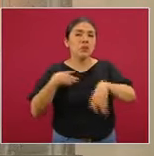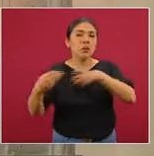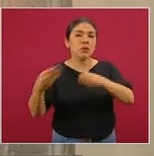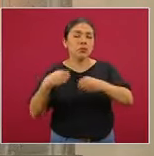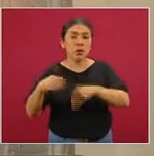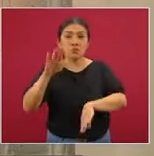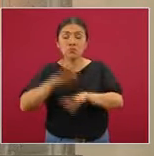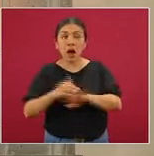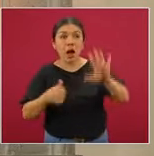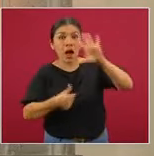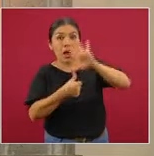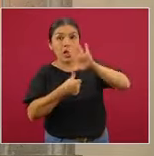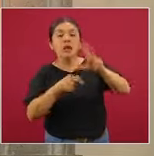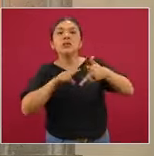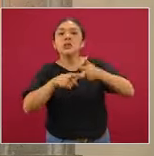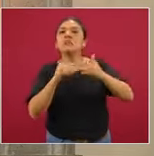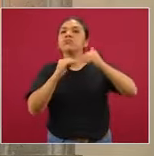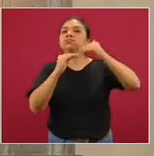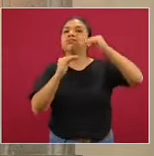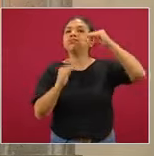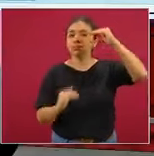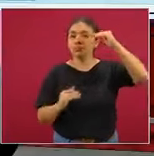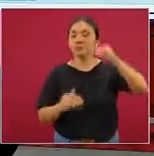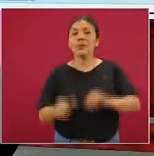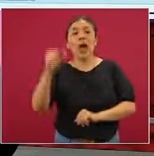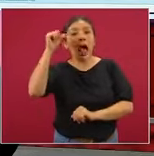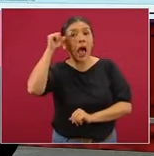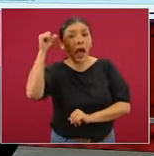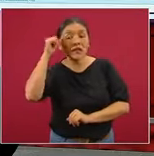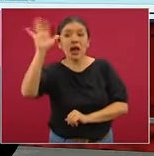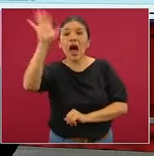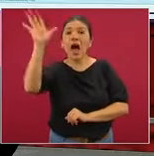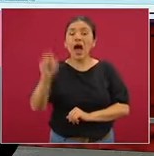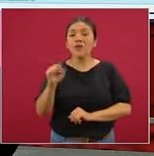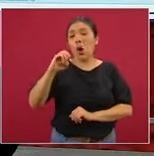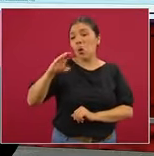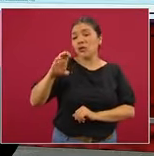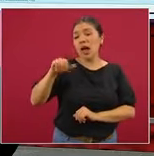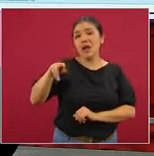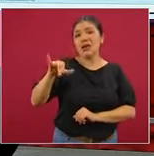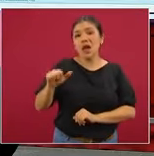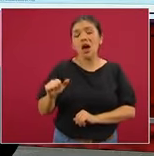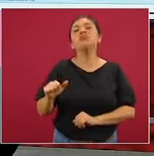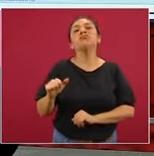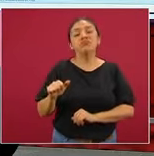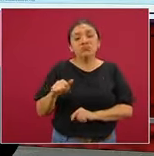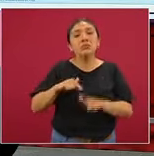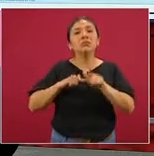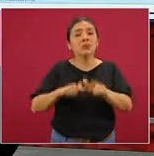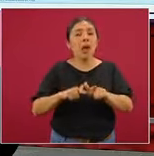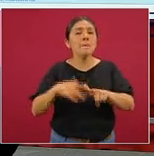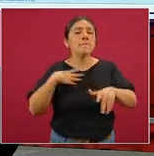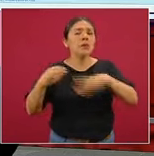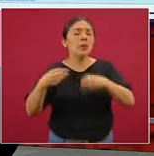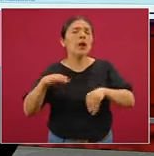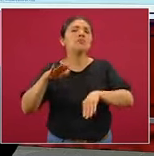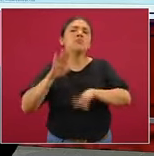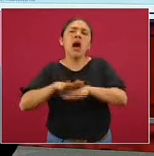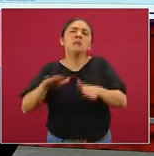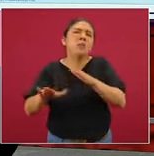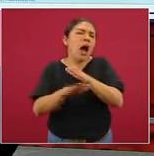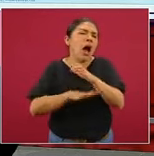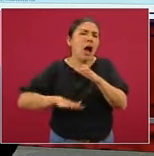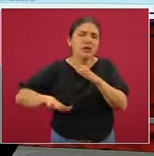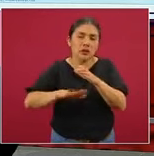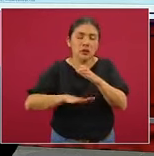haber tendencias descendentes. Asia, África y Oceanía, definitivamente con las transmisiones más basales. Y